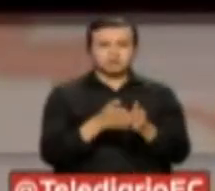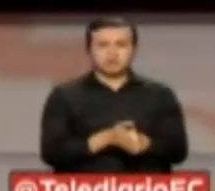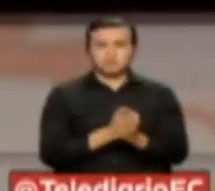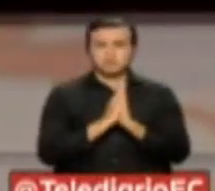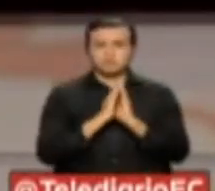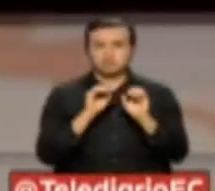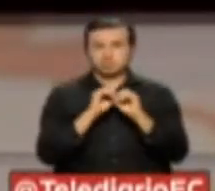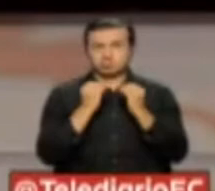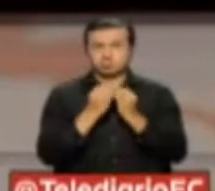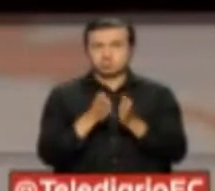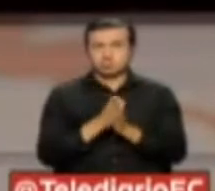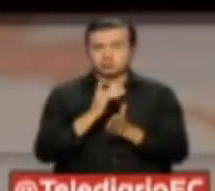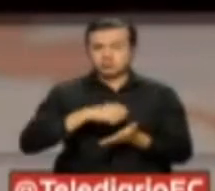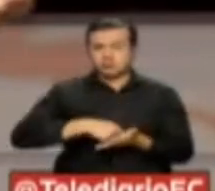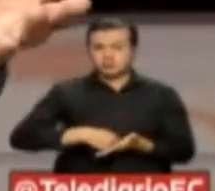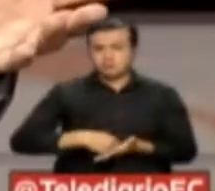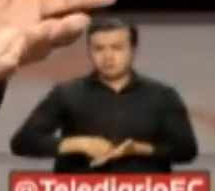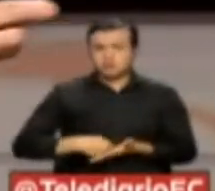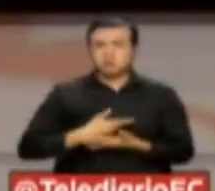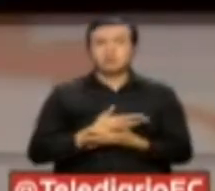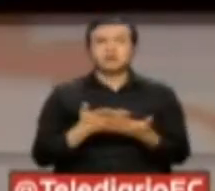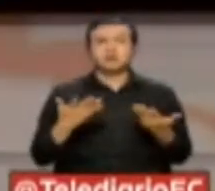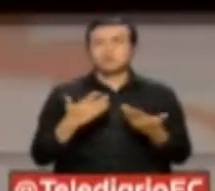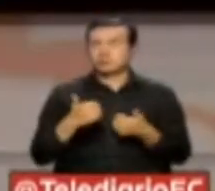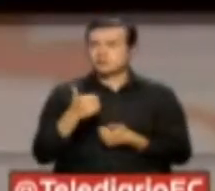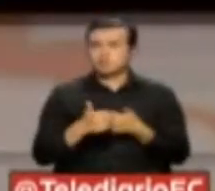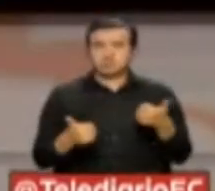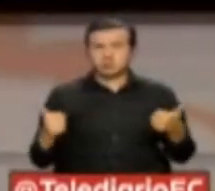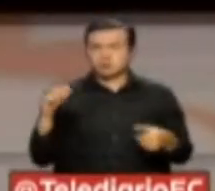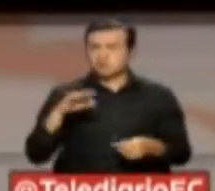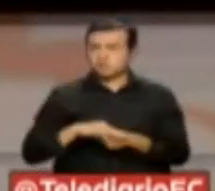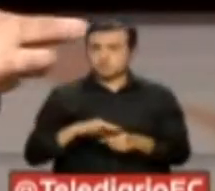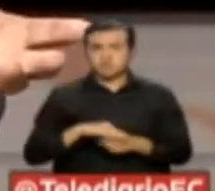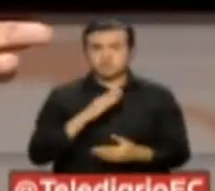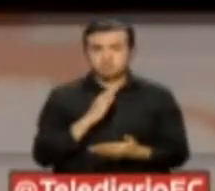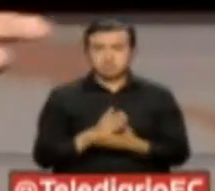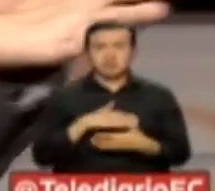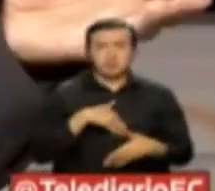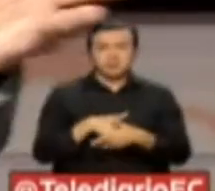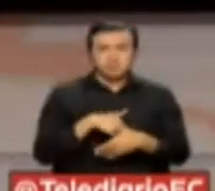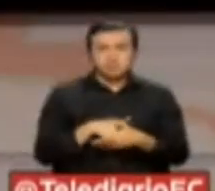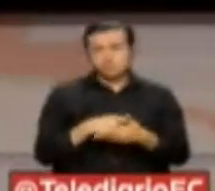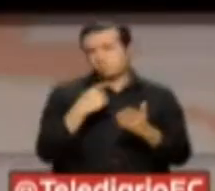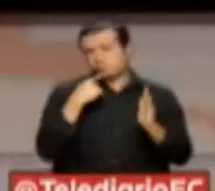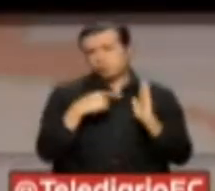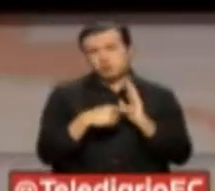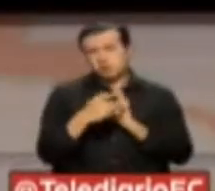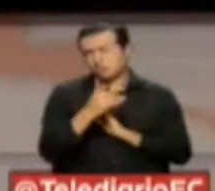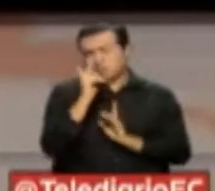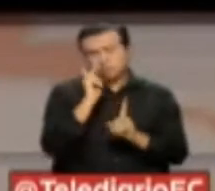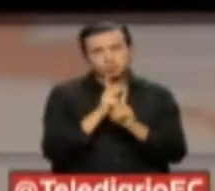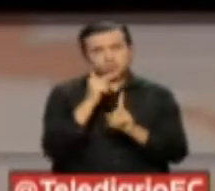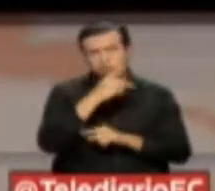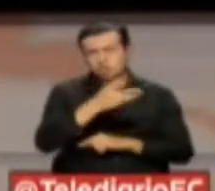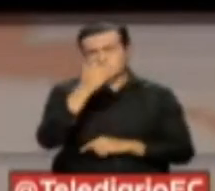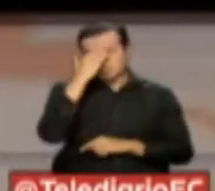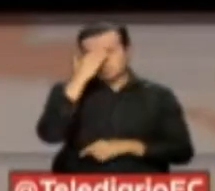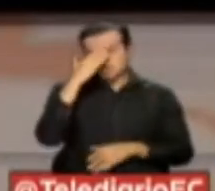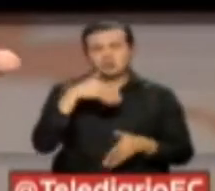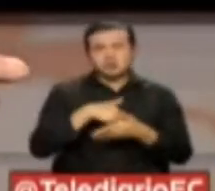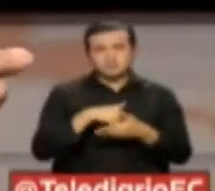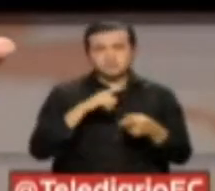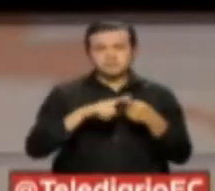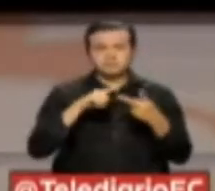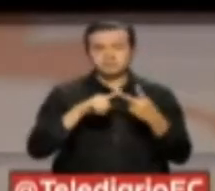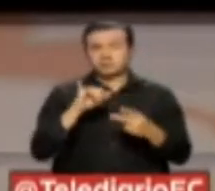que se recolecte firmas para evitar la reelección indefinida se puso obstáculos por dar un asunto que toda la ciudadanía lo conoce el tema de